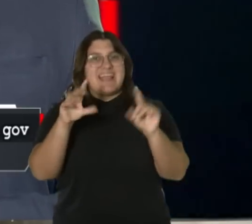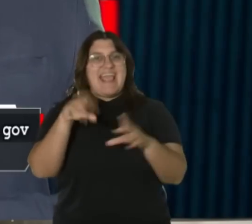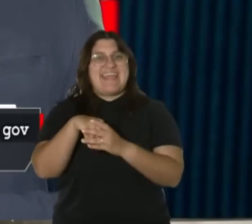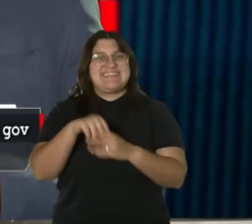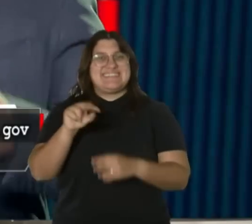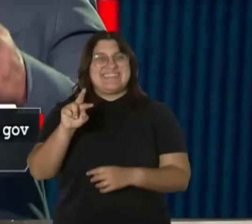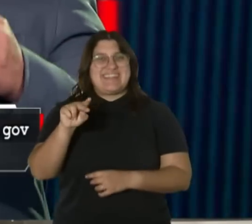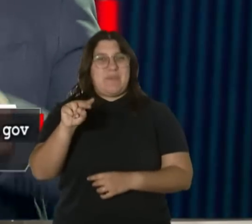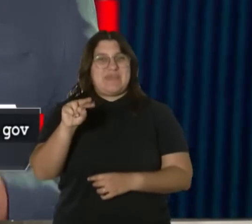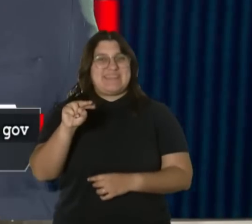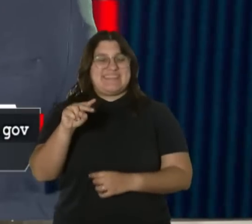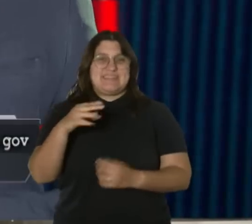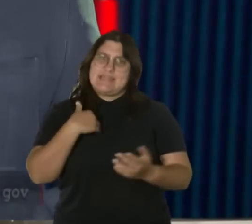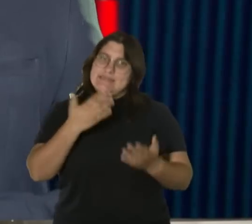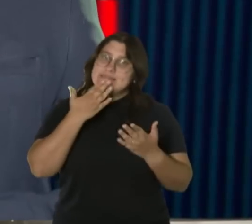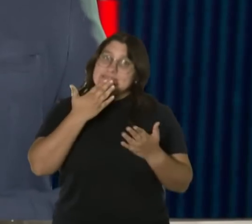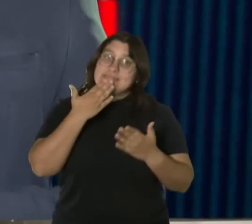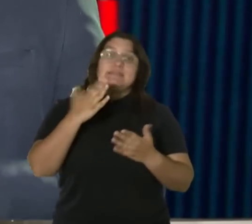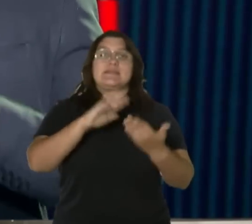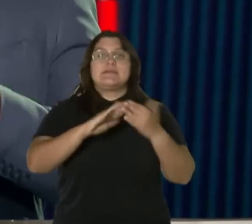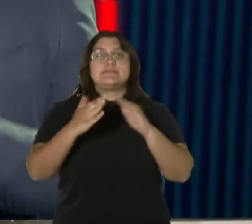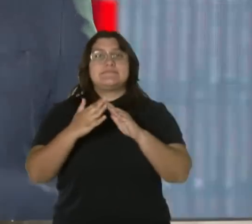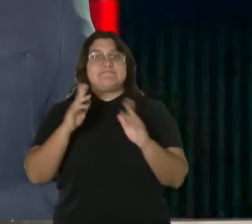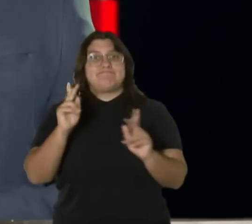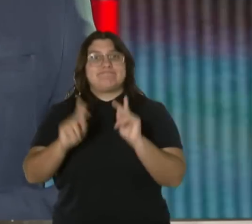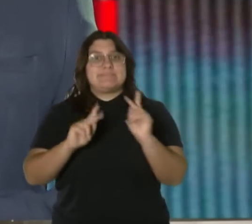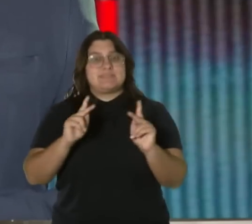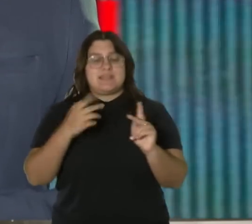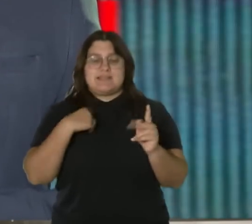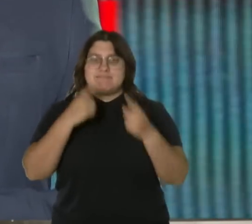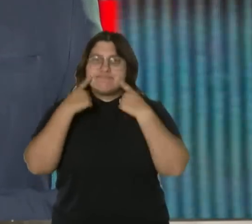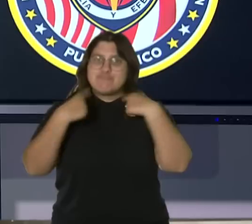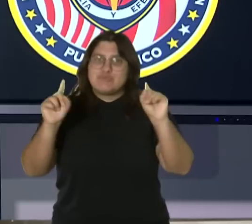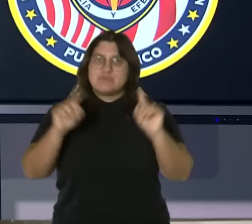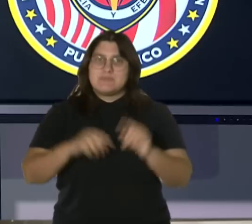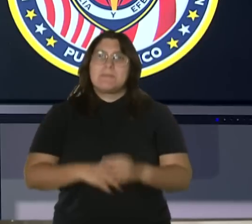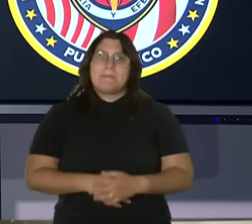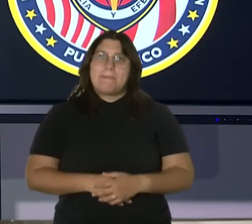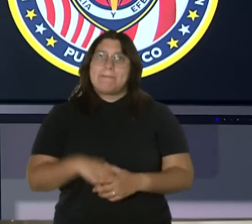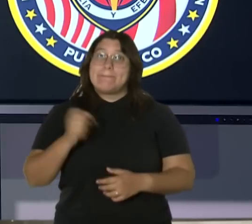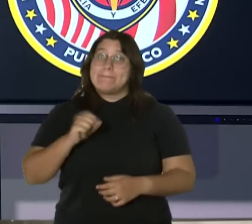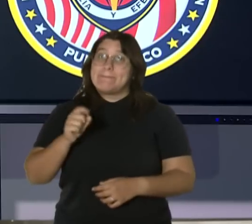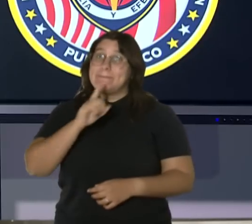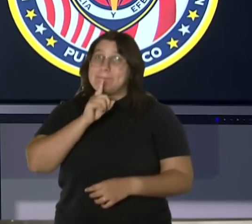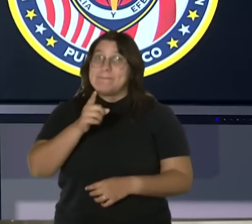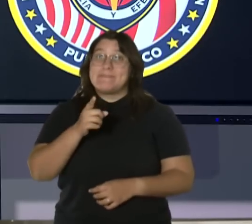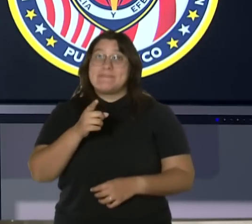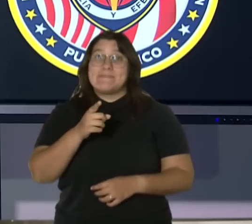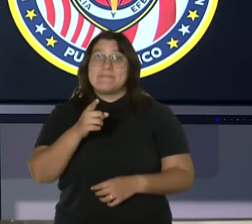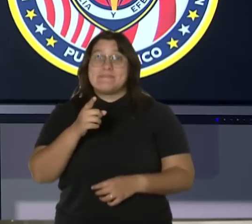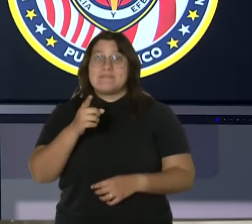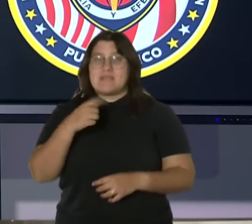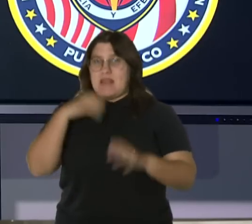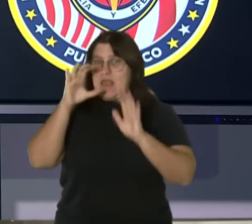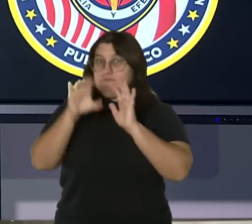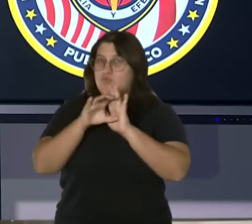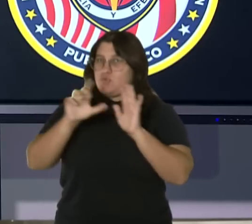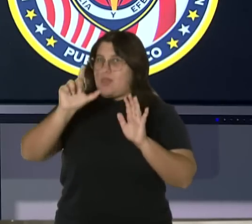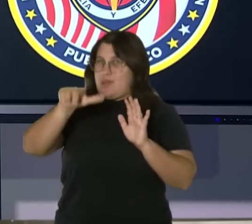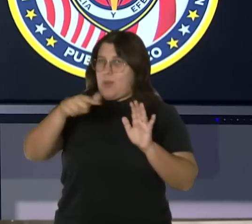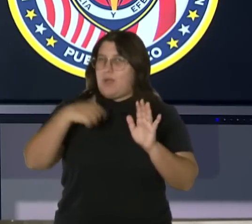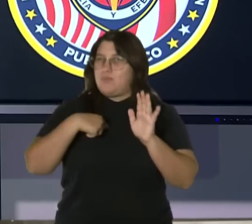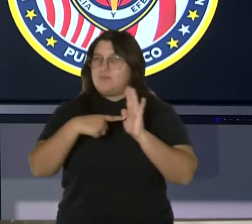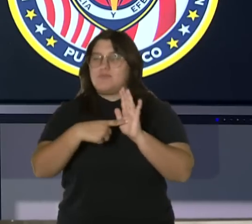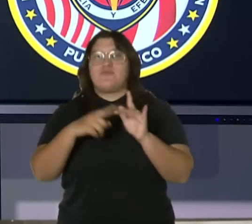Río Piedras primero queremos agradecer a la ciudadanía ya que gracias a ellos logramos este arresto Eso es así la foto se la debo pero